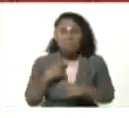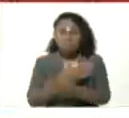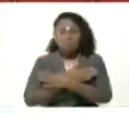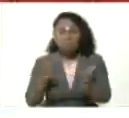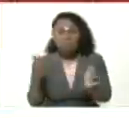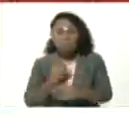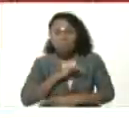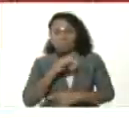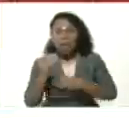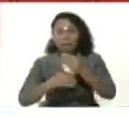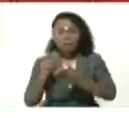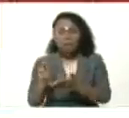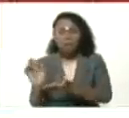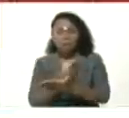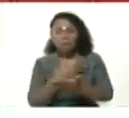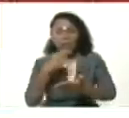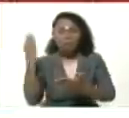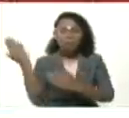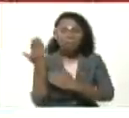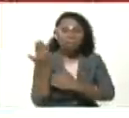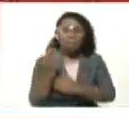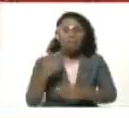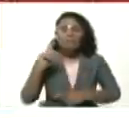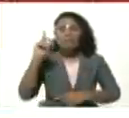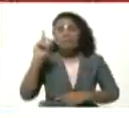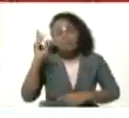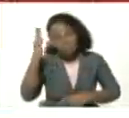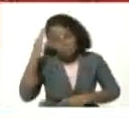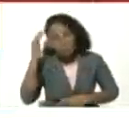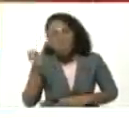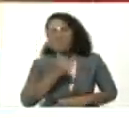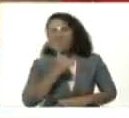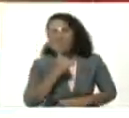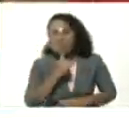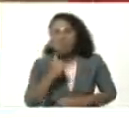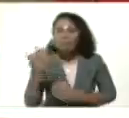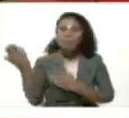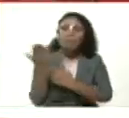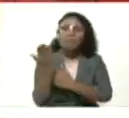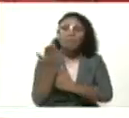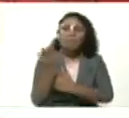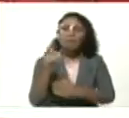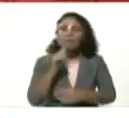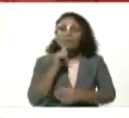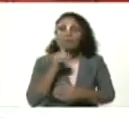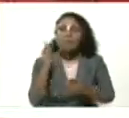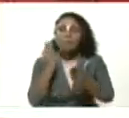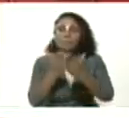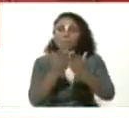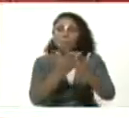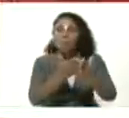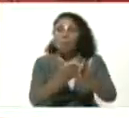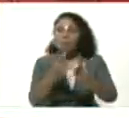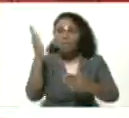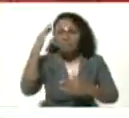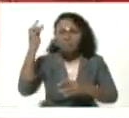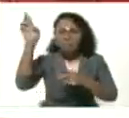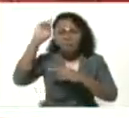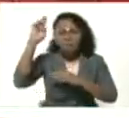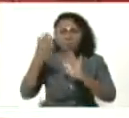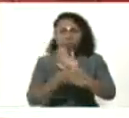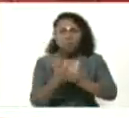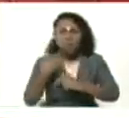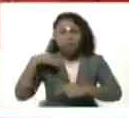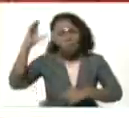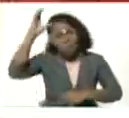que van a levantar sanciones. Sabemos quiénes son los sancionadores y sabemos las razones, de manera que nuestra